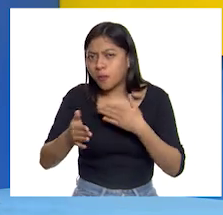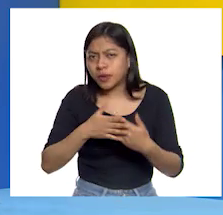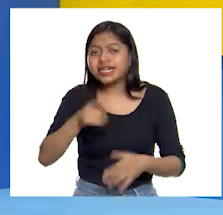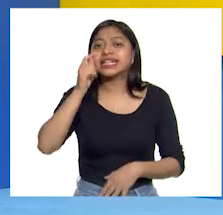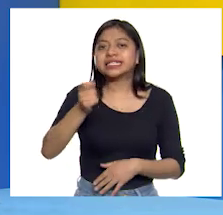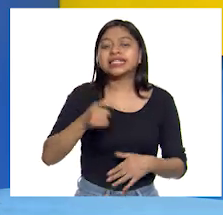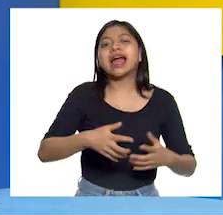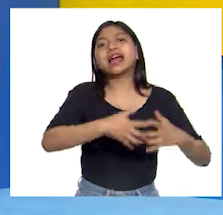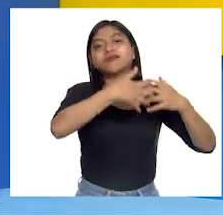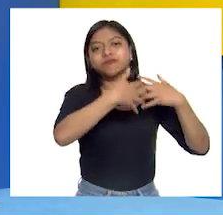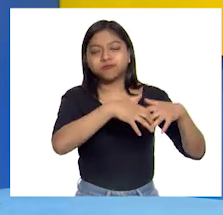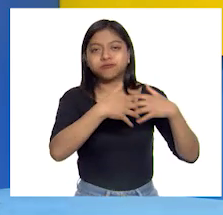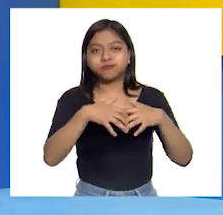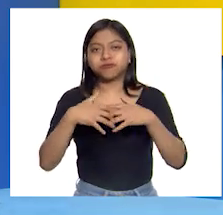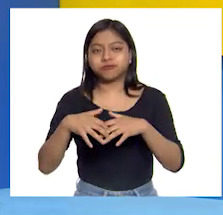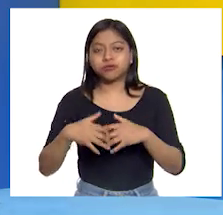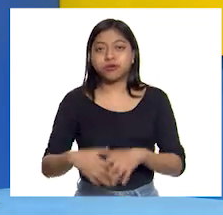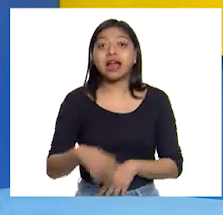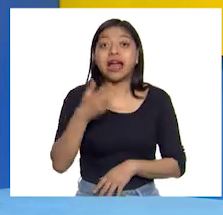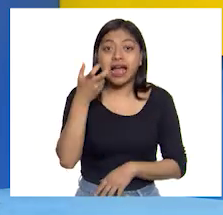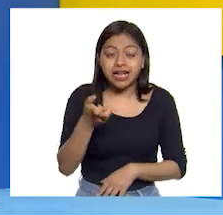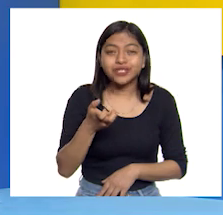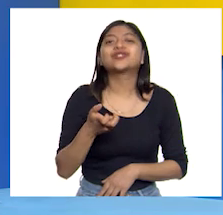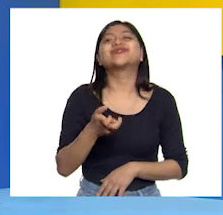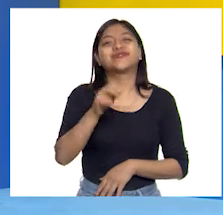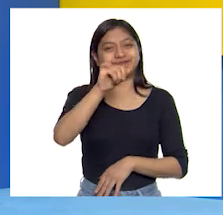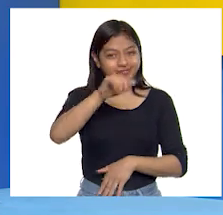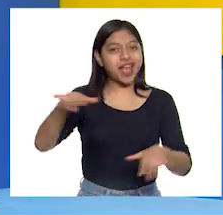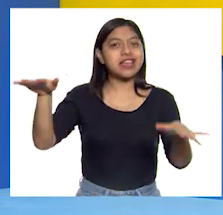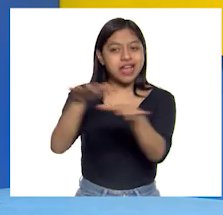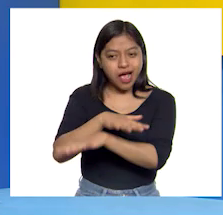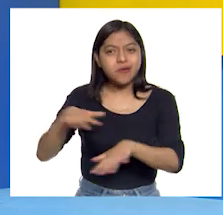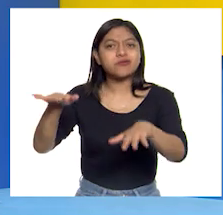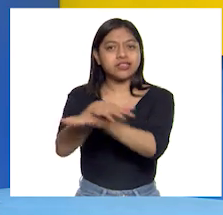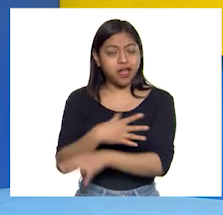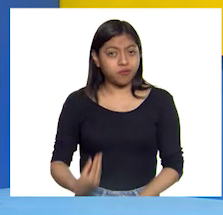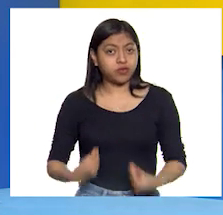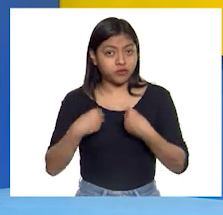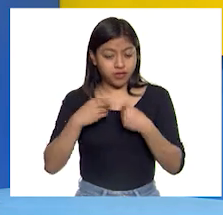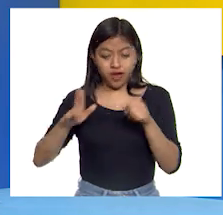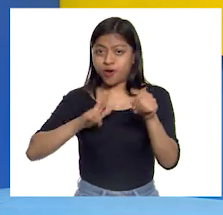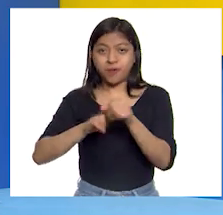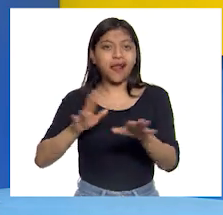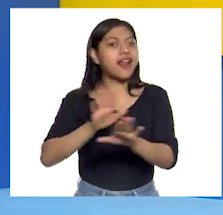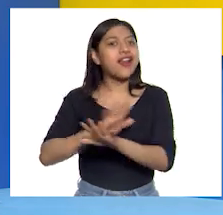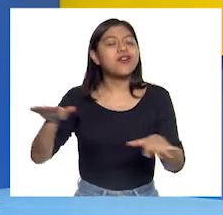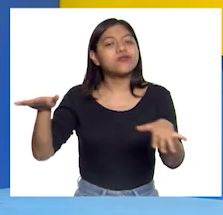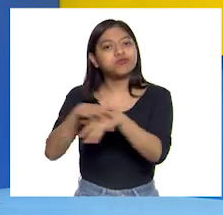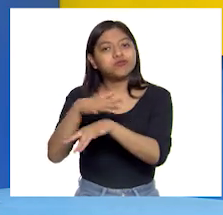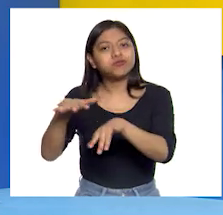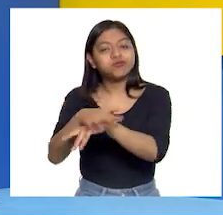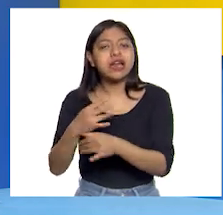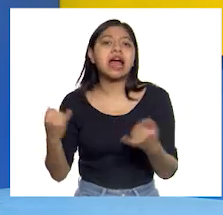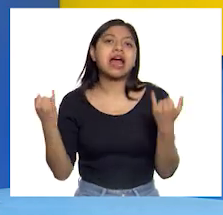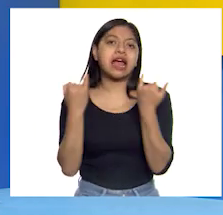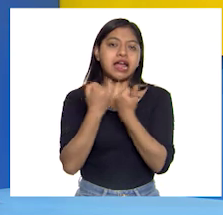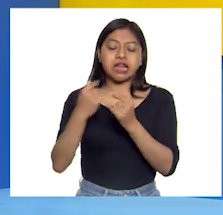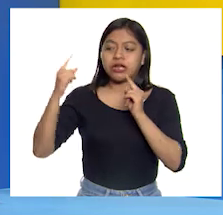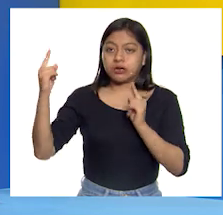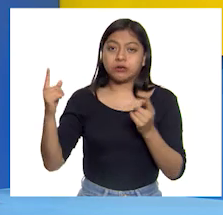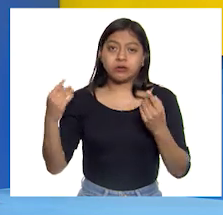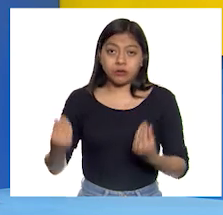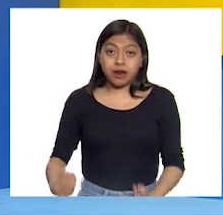la industrialización y esto supuso cambios profundos en la vida cotidiana de la población y en la relación que se estableció entre